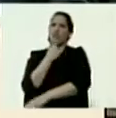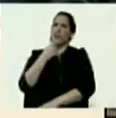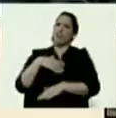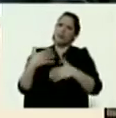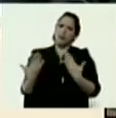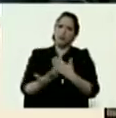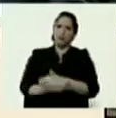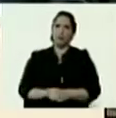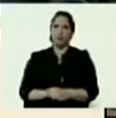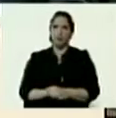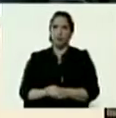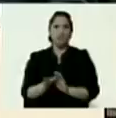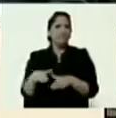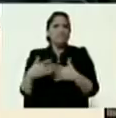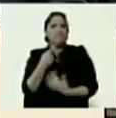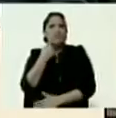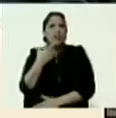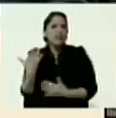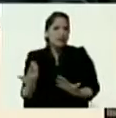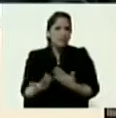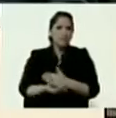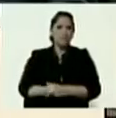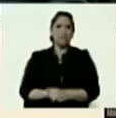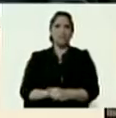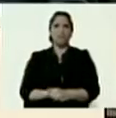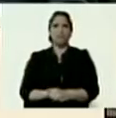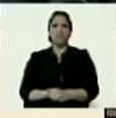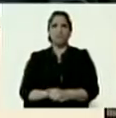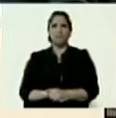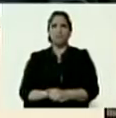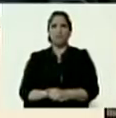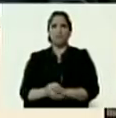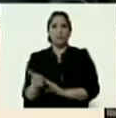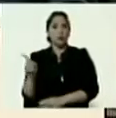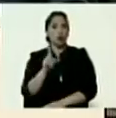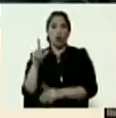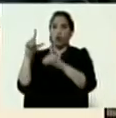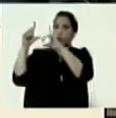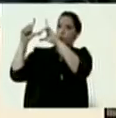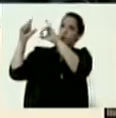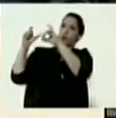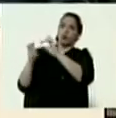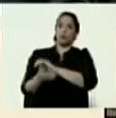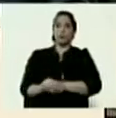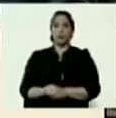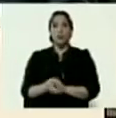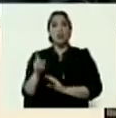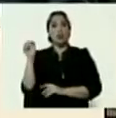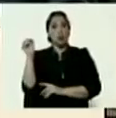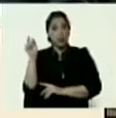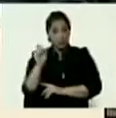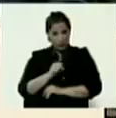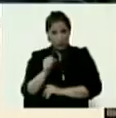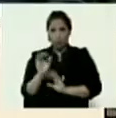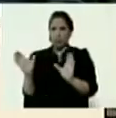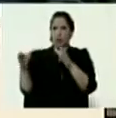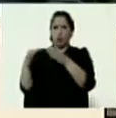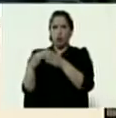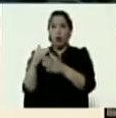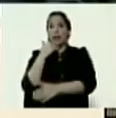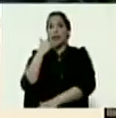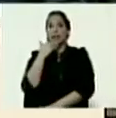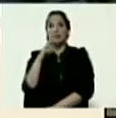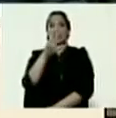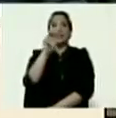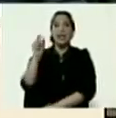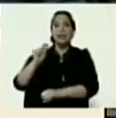¿Qué va a decir? No fue un selfie. una reunión de casi 30